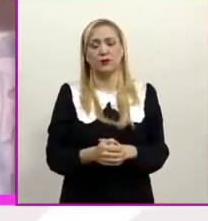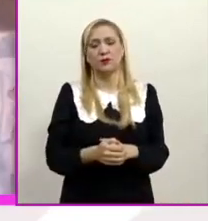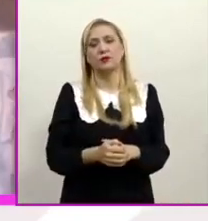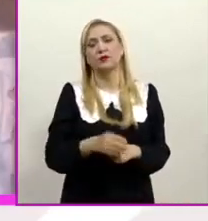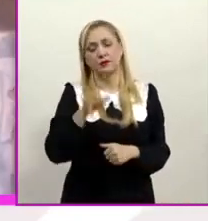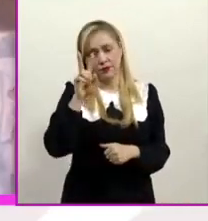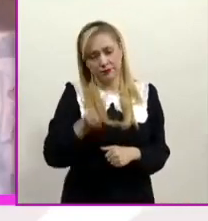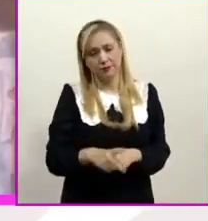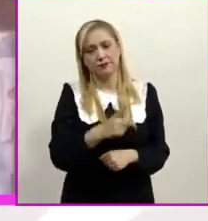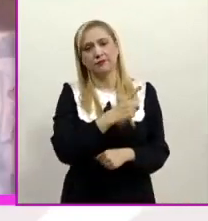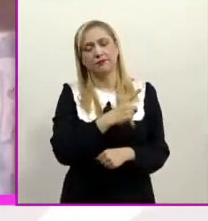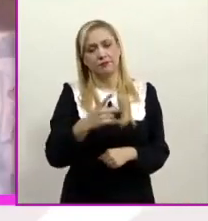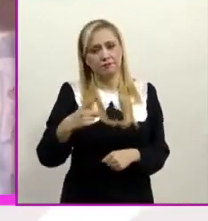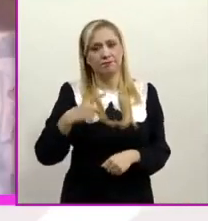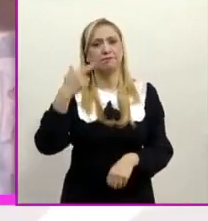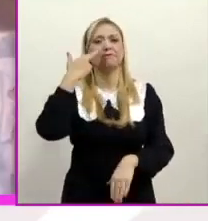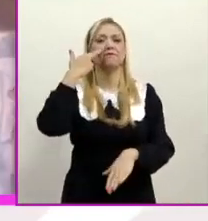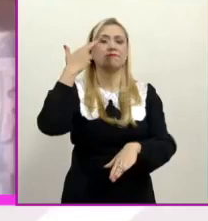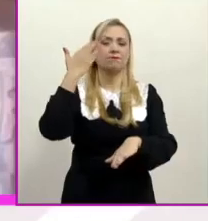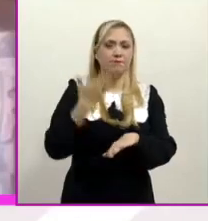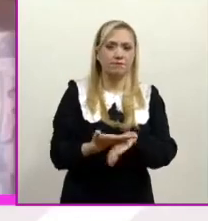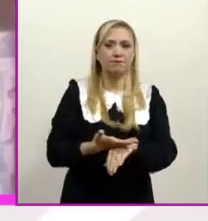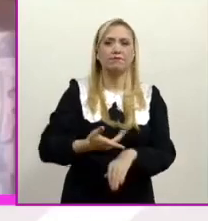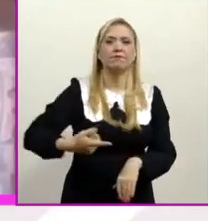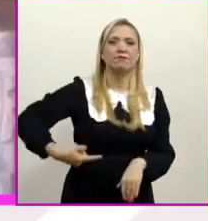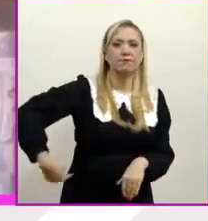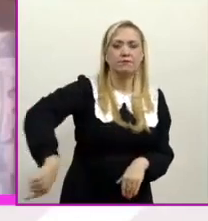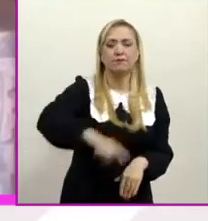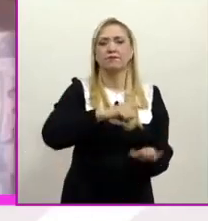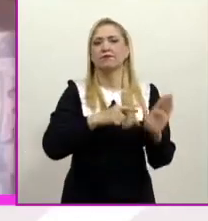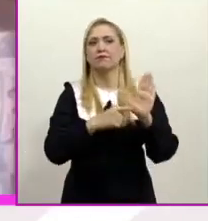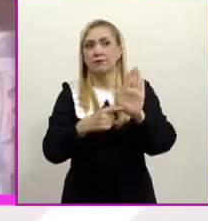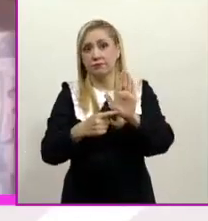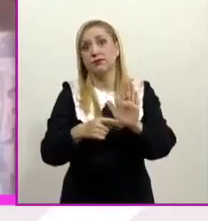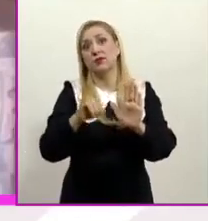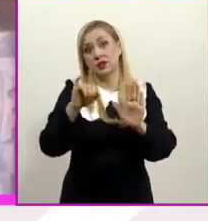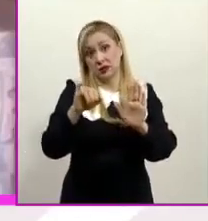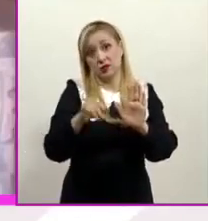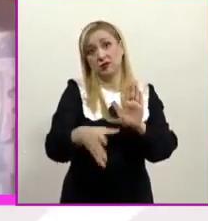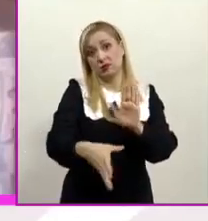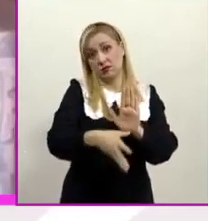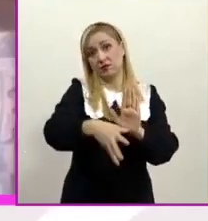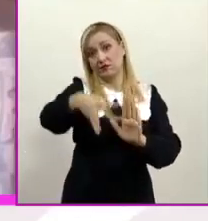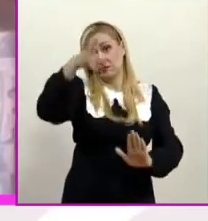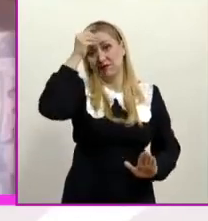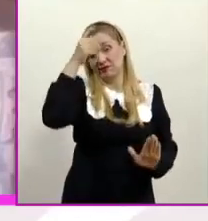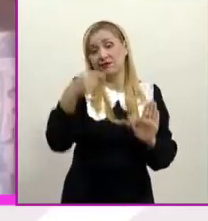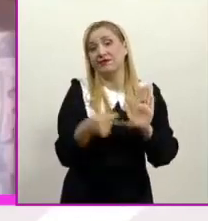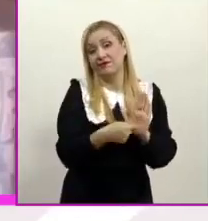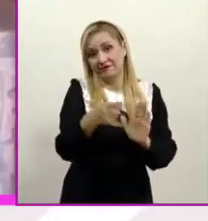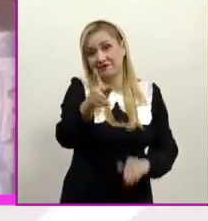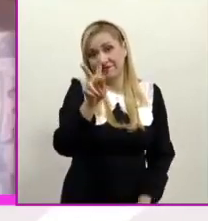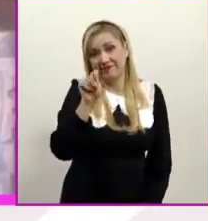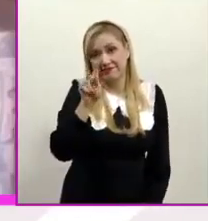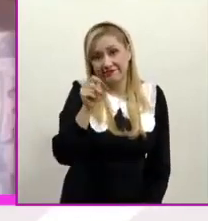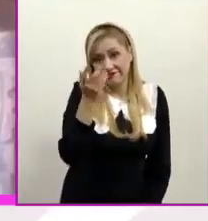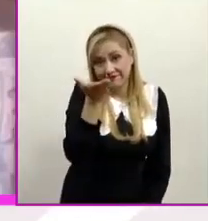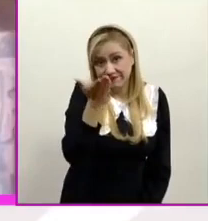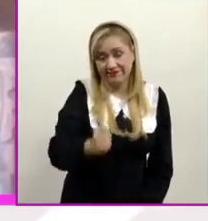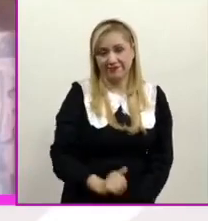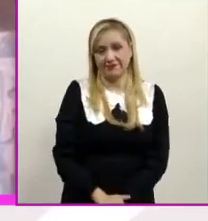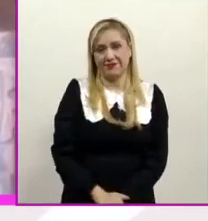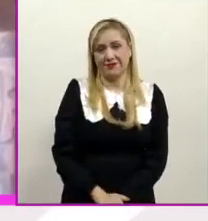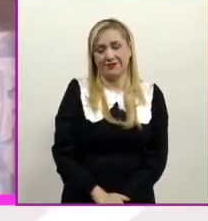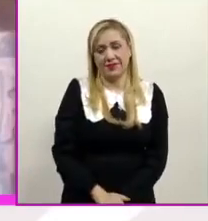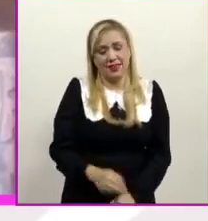Porque hay que asumir la responsabilidad de que estos productos educan. Y como toda la educación, su apuesta siempre es